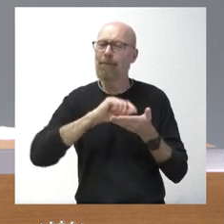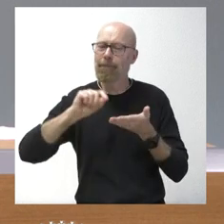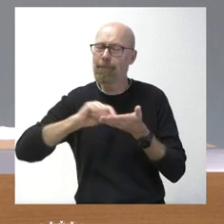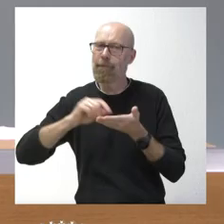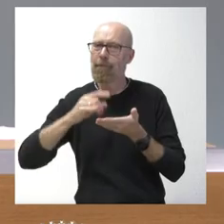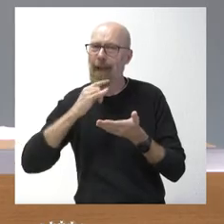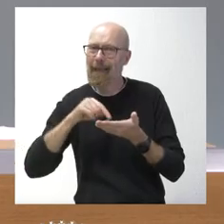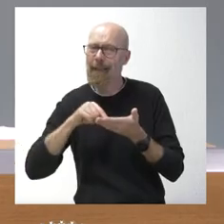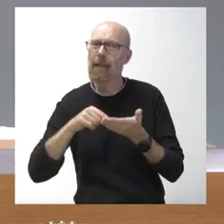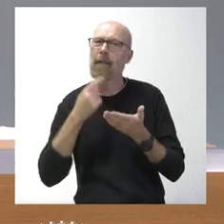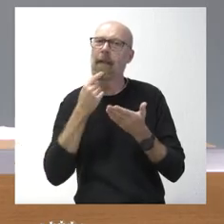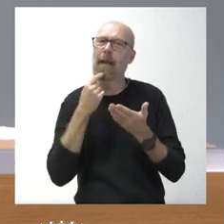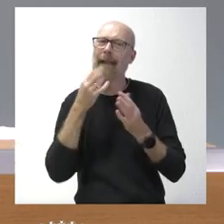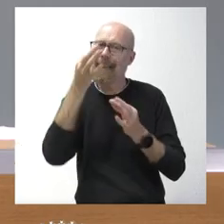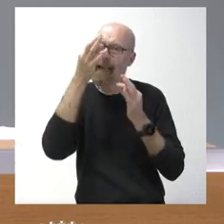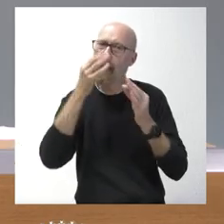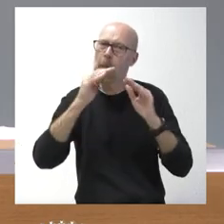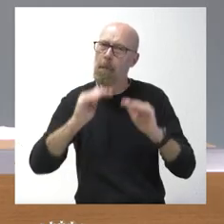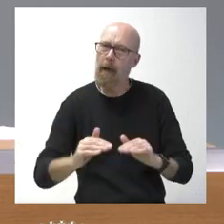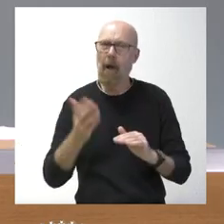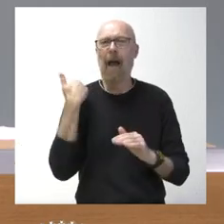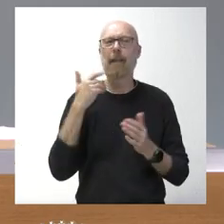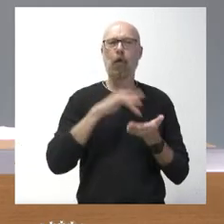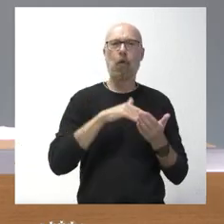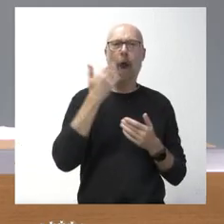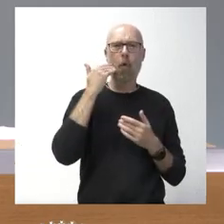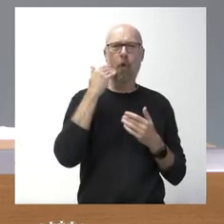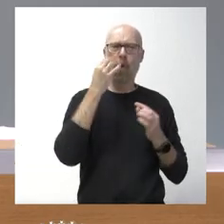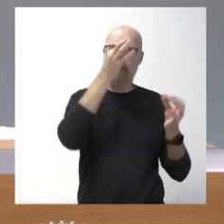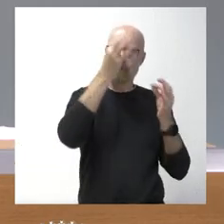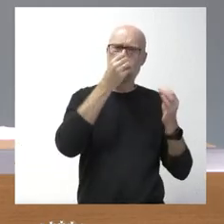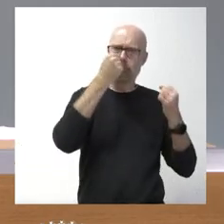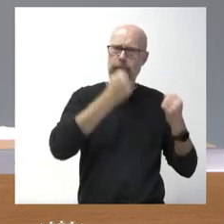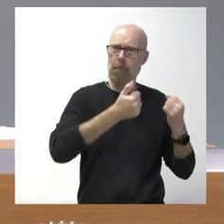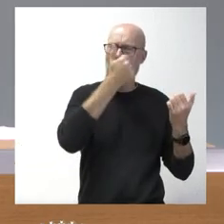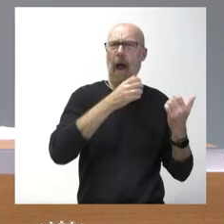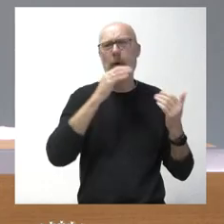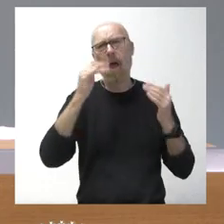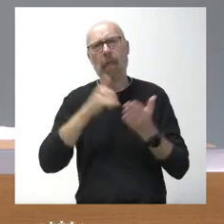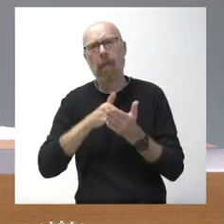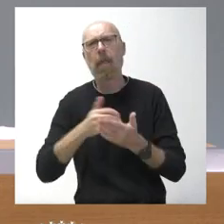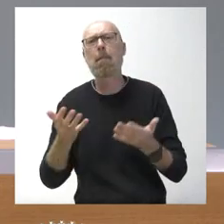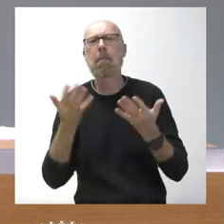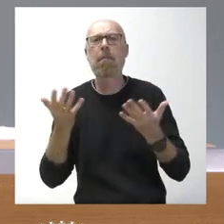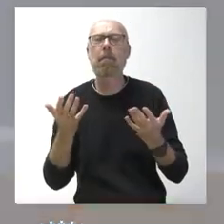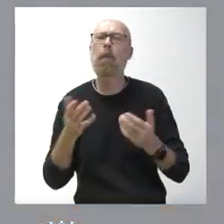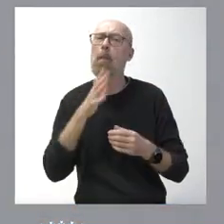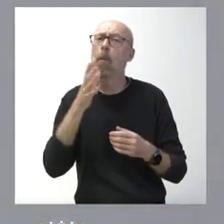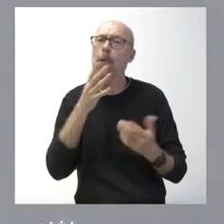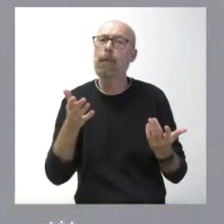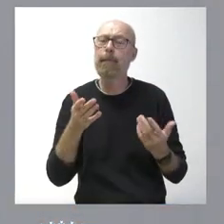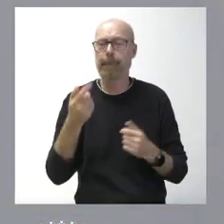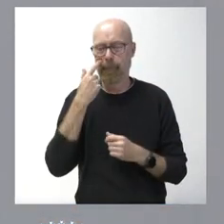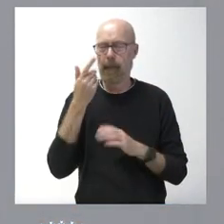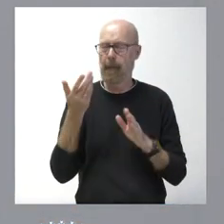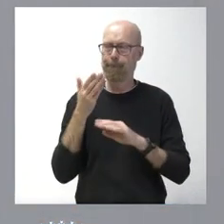mantuvieron en julio en sal sal manca no sé a que se debe esa flexibilización de de las penas por la ortografía Gracias lo que está claro es que castill León